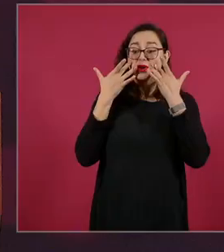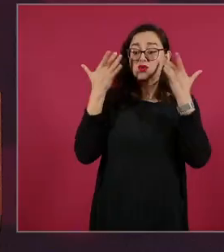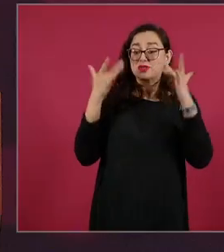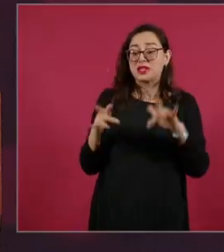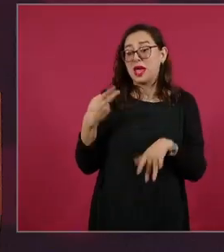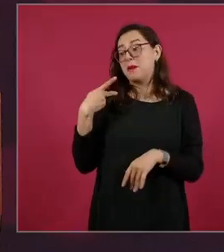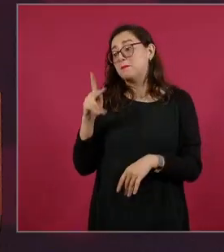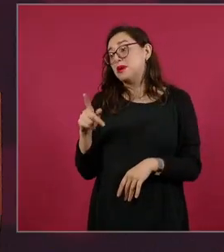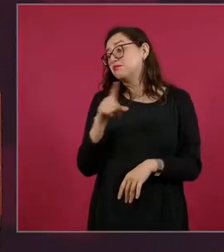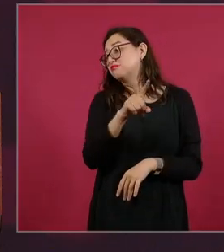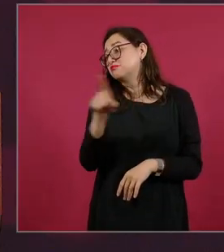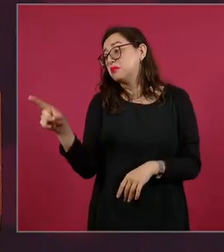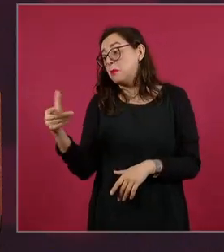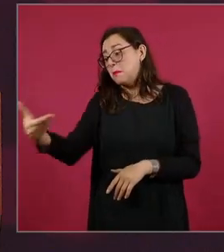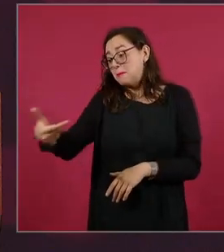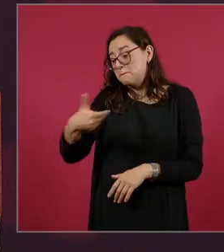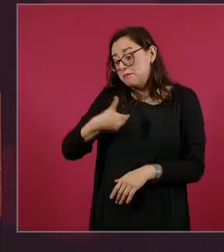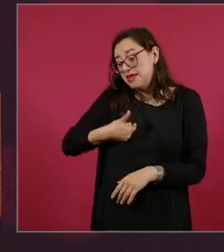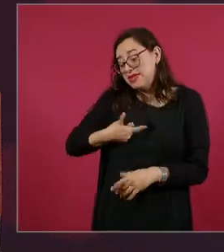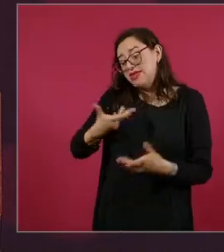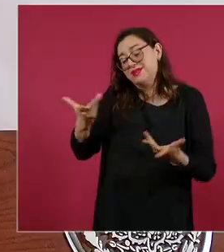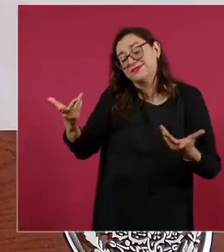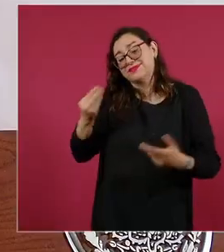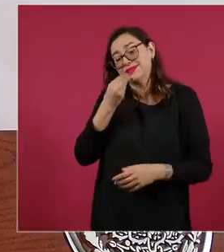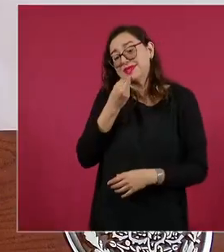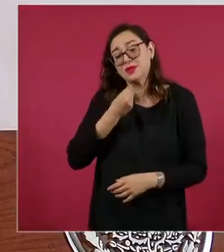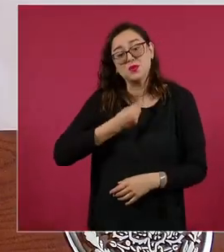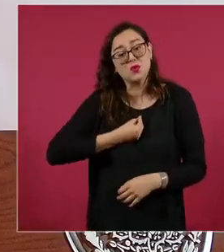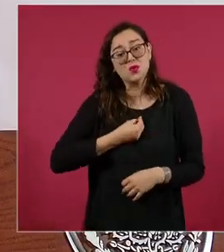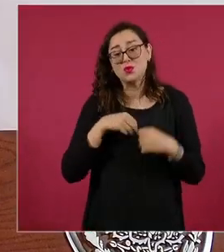voy a seguir adelante pero todo eso